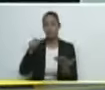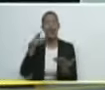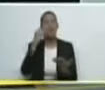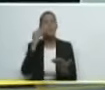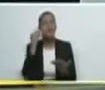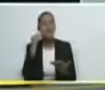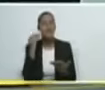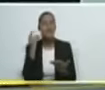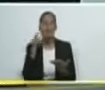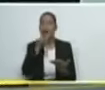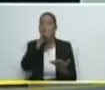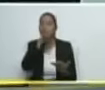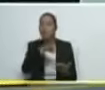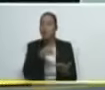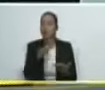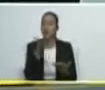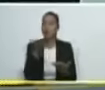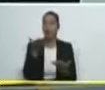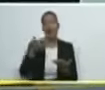libertadoras.